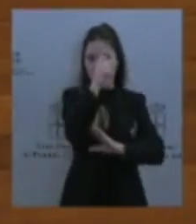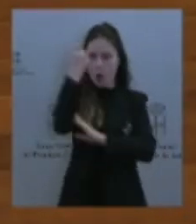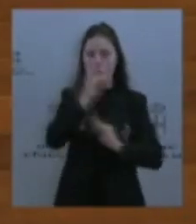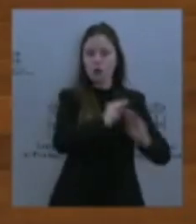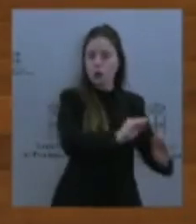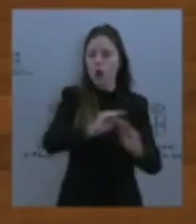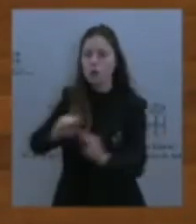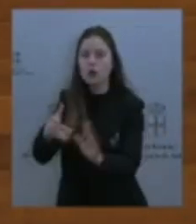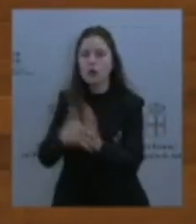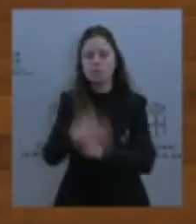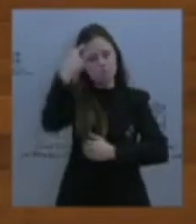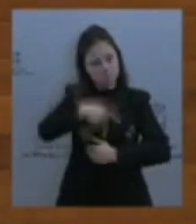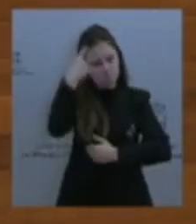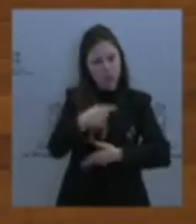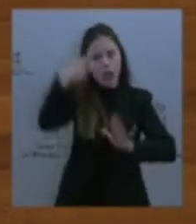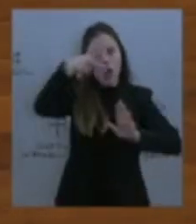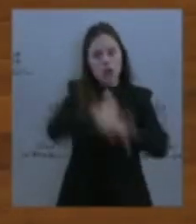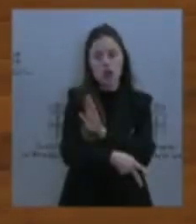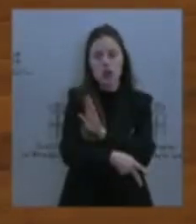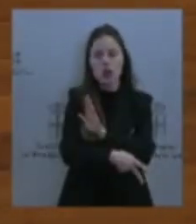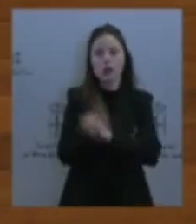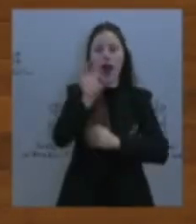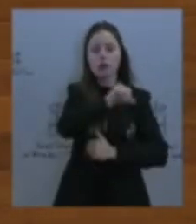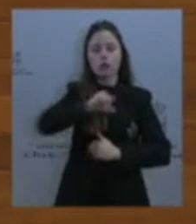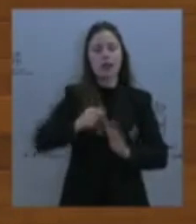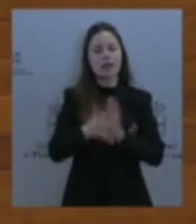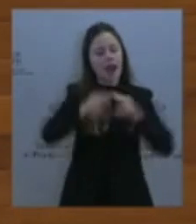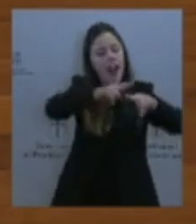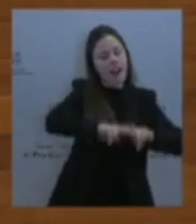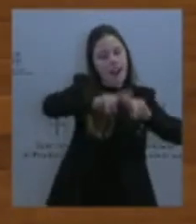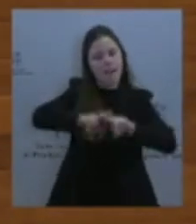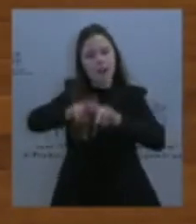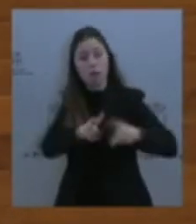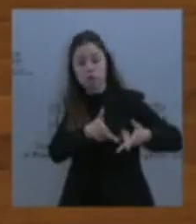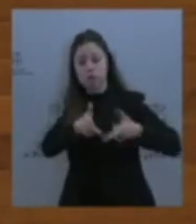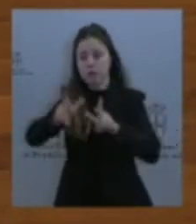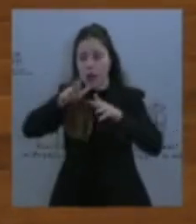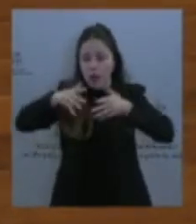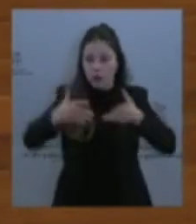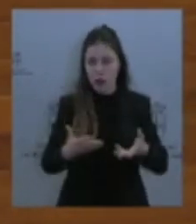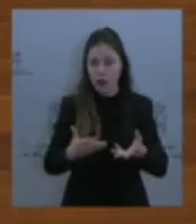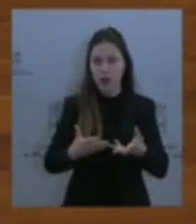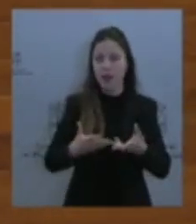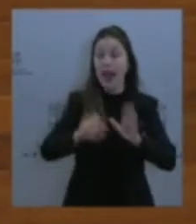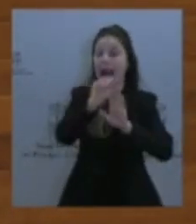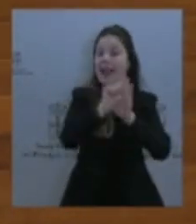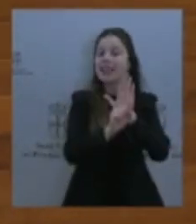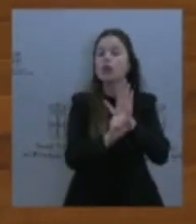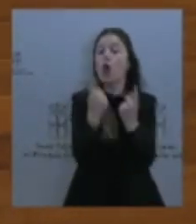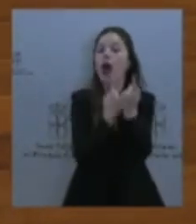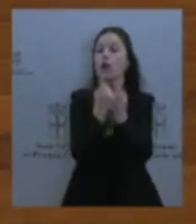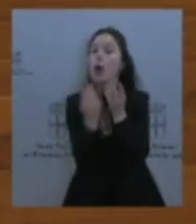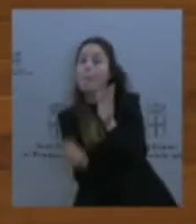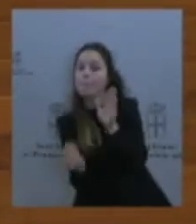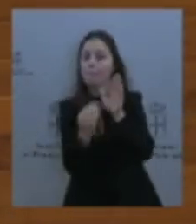autonómica requiere una revisión que permita actualizar de algún de los sos artículos y a incorporar demandas contemporáneas